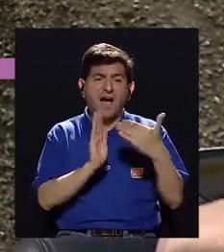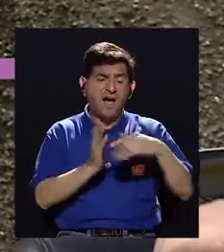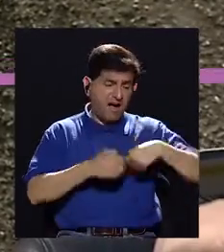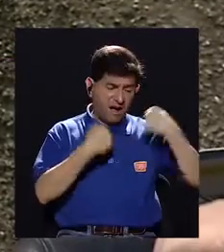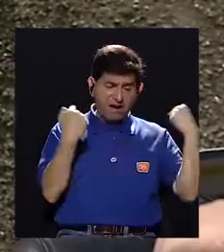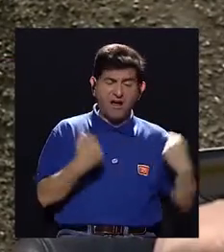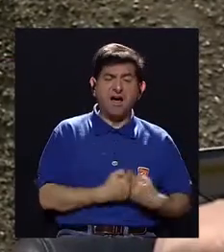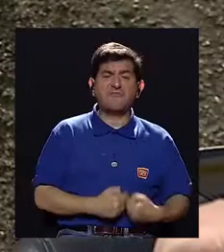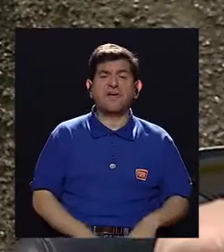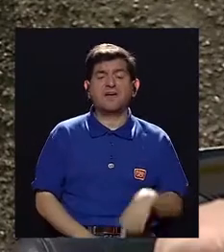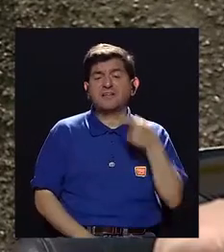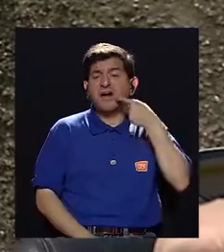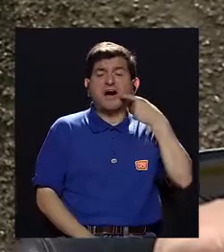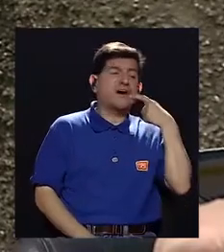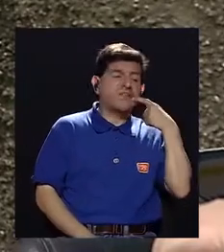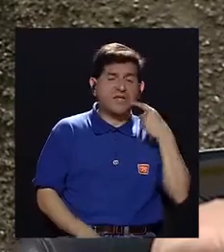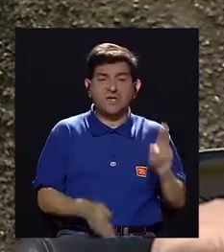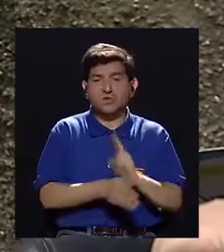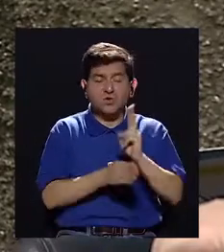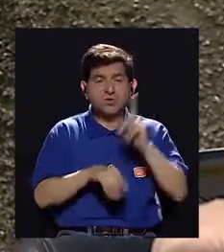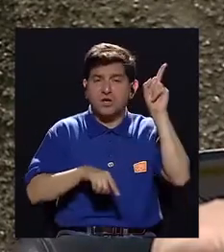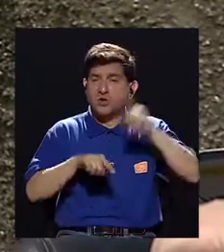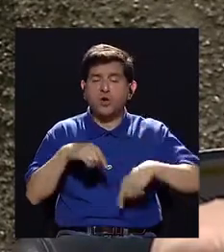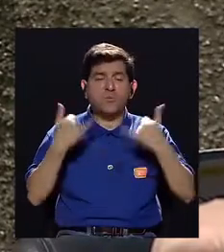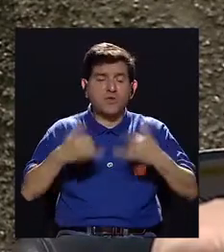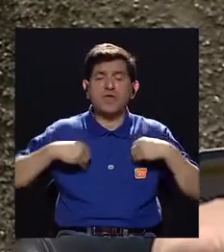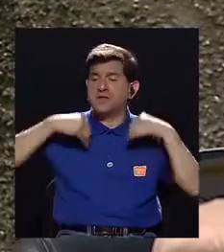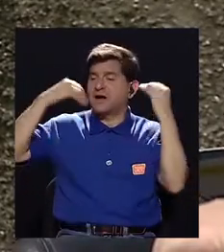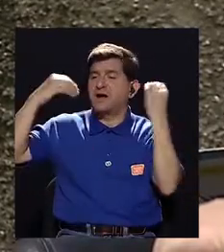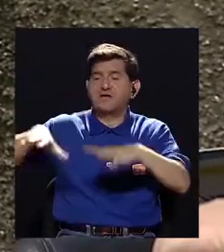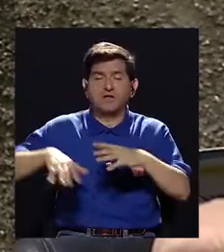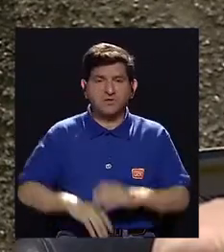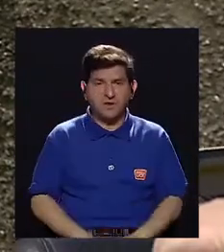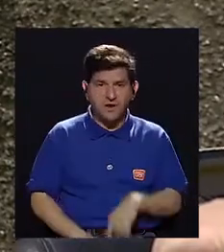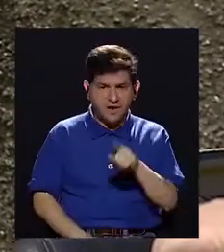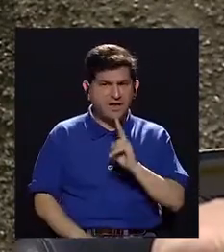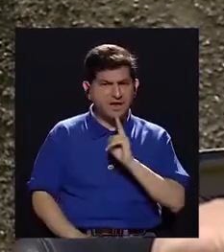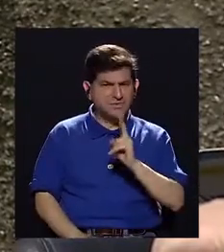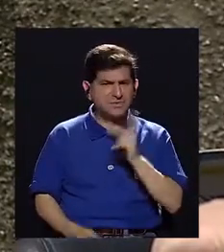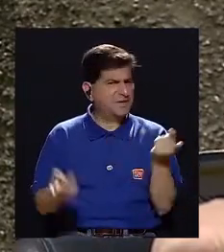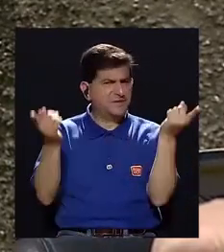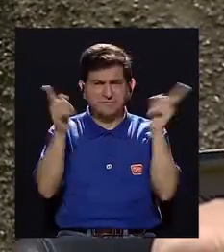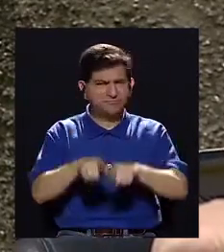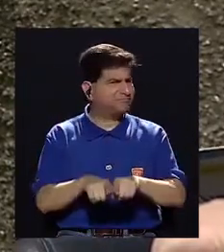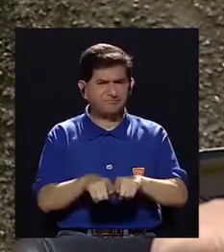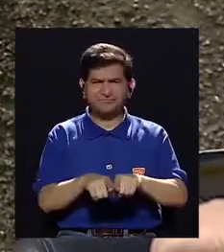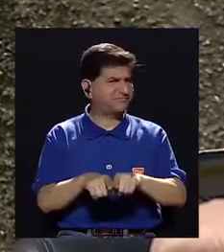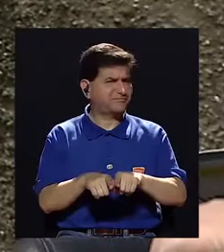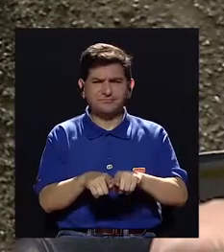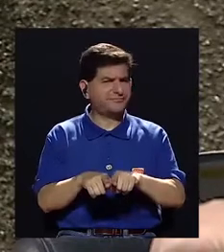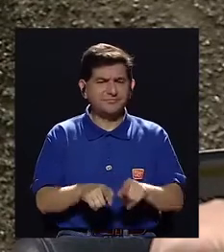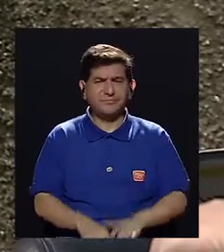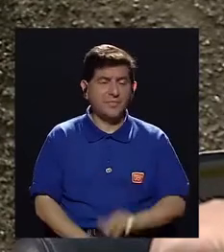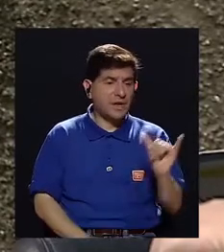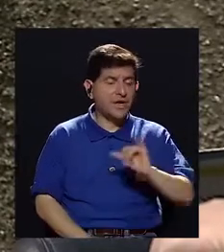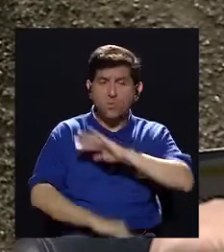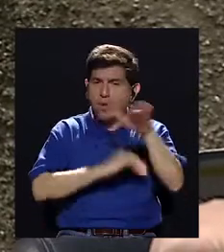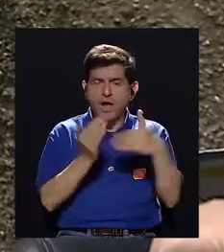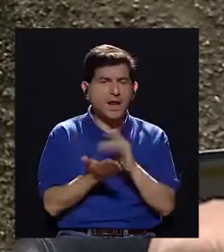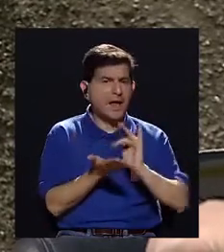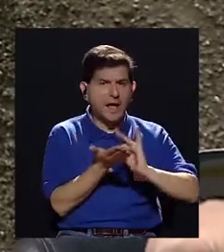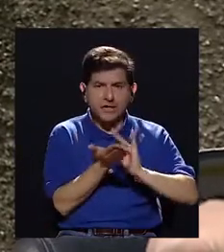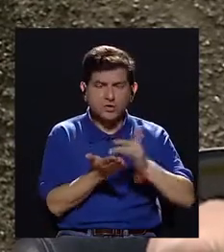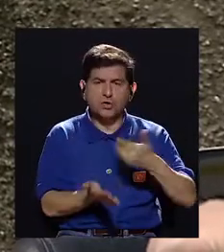daña el corazón, que los hace adictos, que una vez que lo usan ya no lo van a poder dejar. Eso en realidad no pasa, ¿ya? Como cualquier